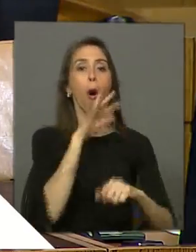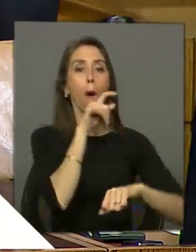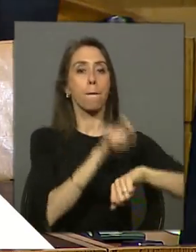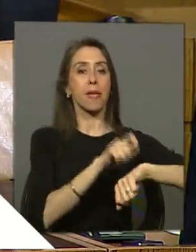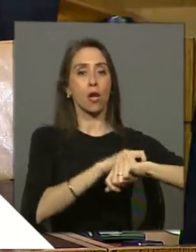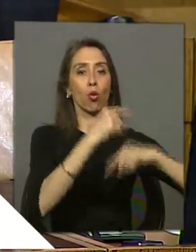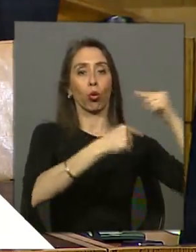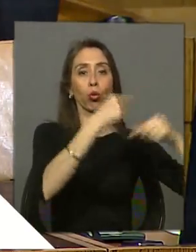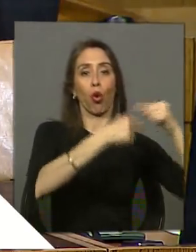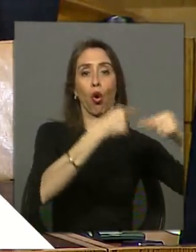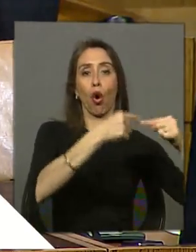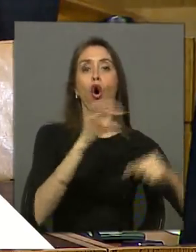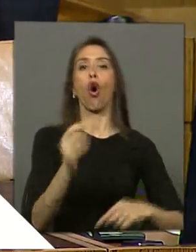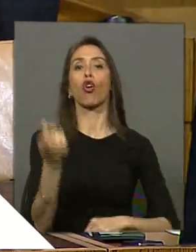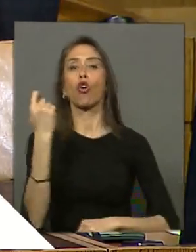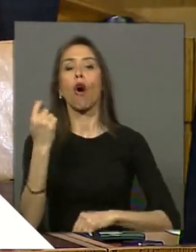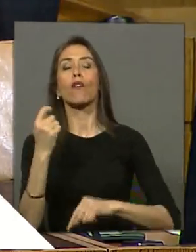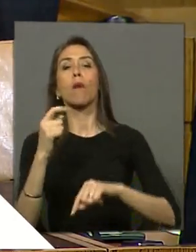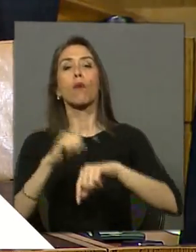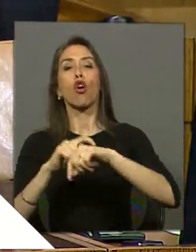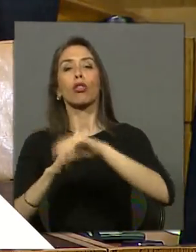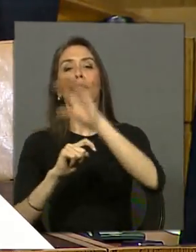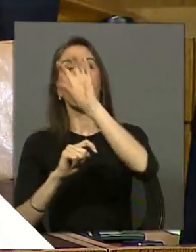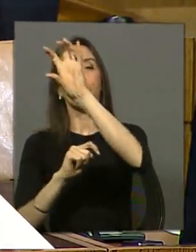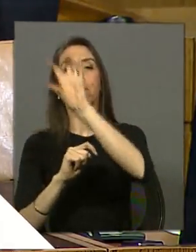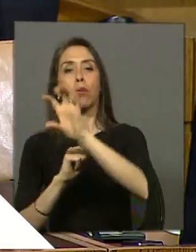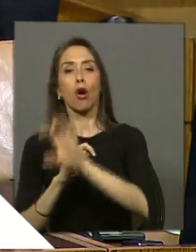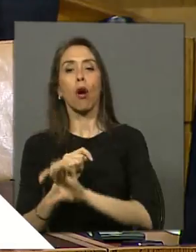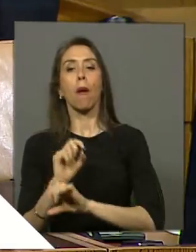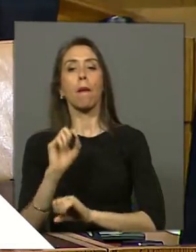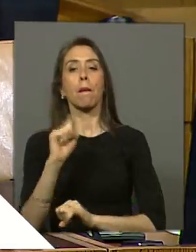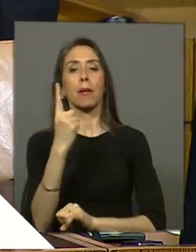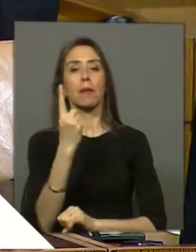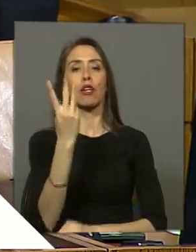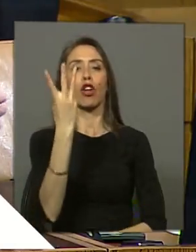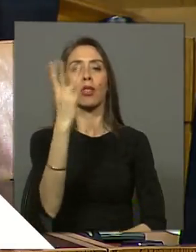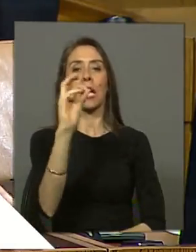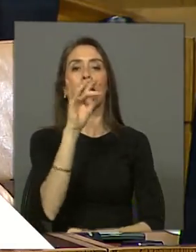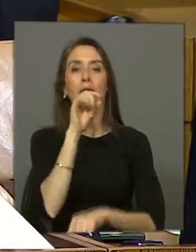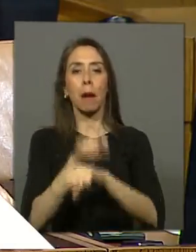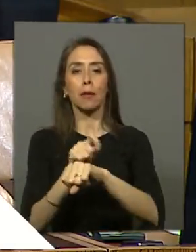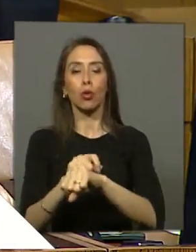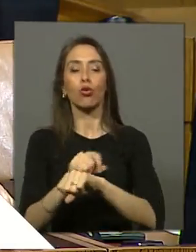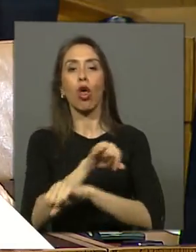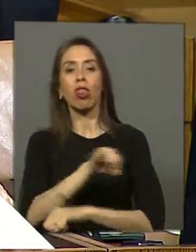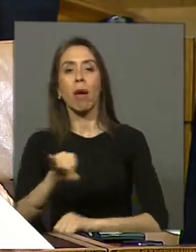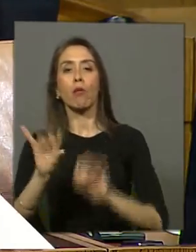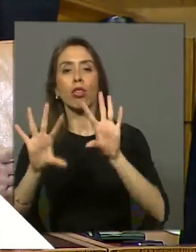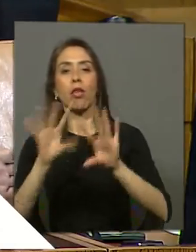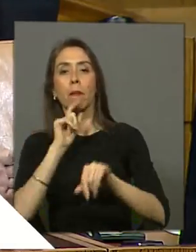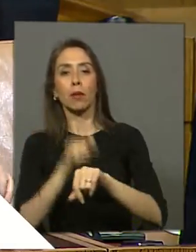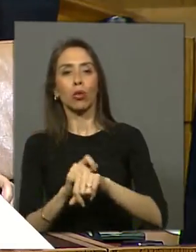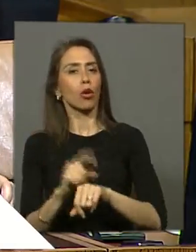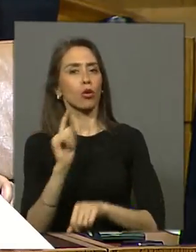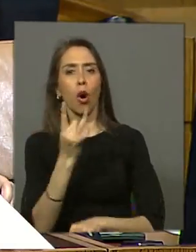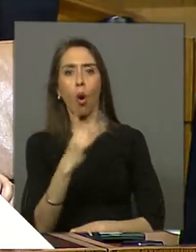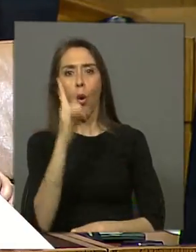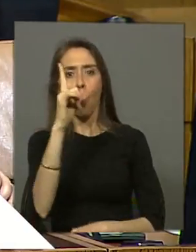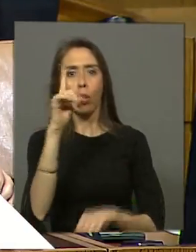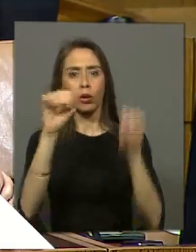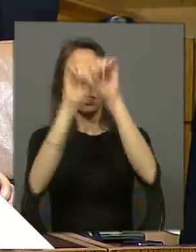o bien cobro por fracciones de minutos pero la primera es de 30 después de 10 ¿por qué no hicimos un solo sistema?